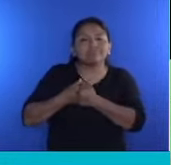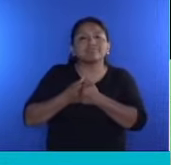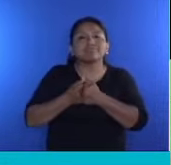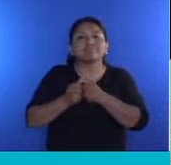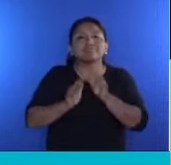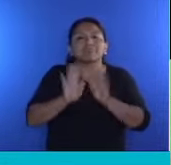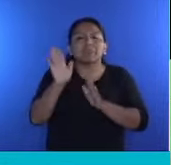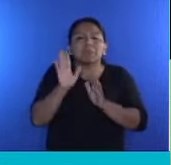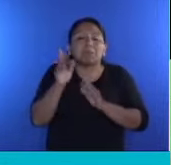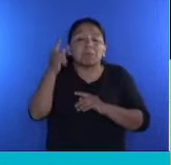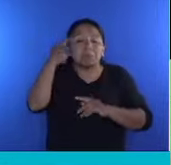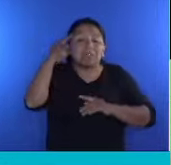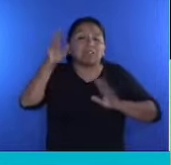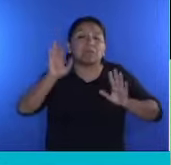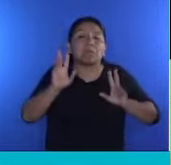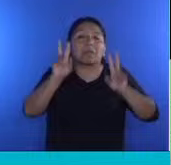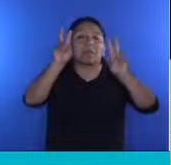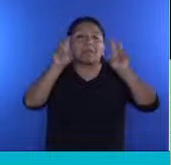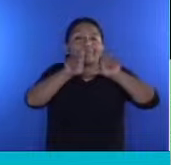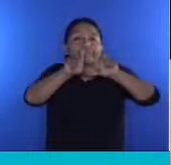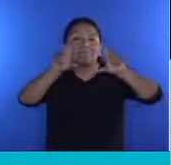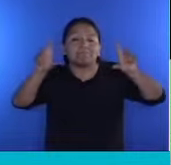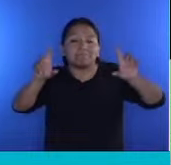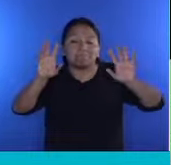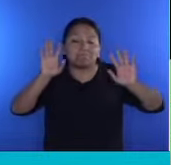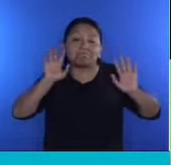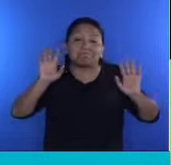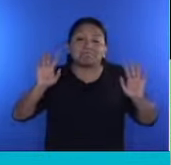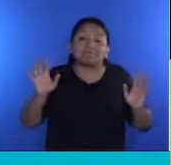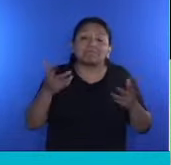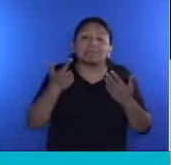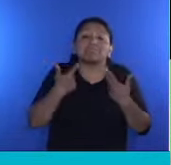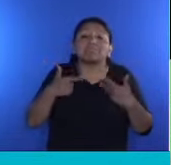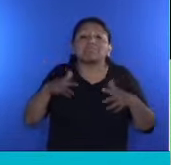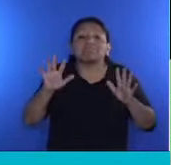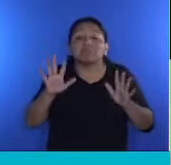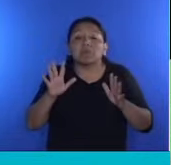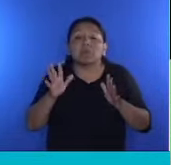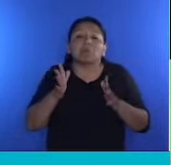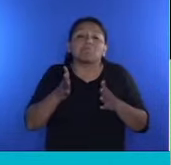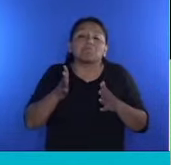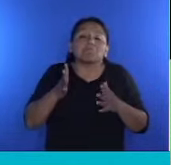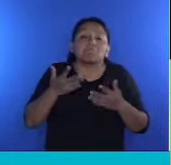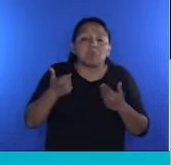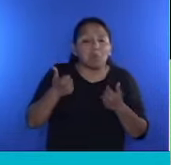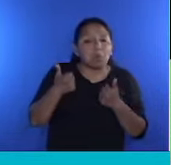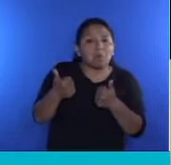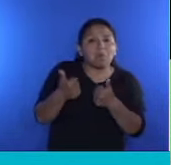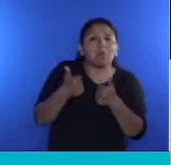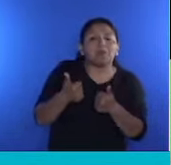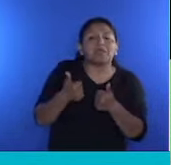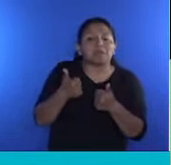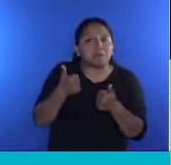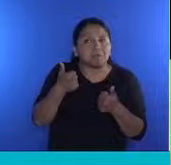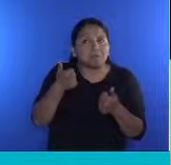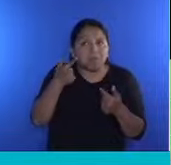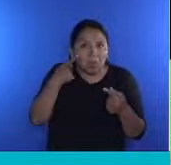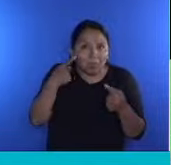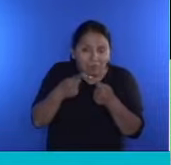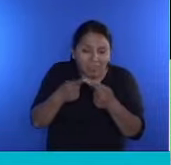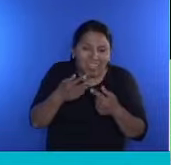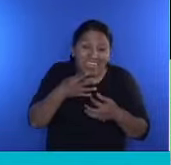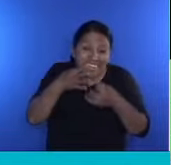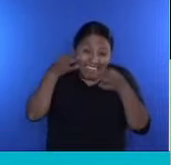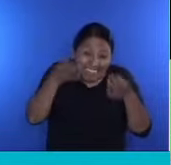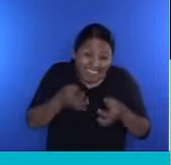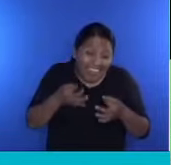solamente, cargado de quizás, y solo quizás, buenas intenciones, pero que en el fondo son muy dañinas